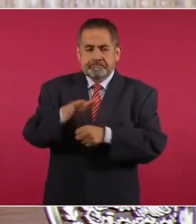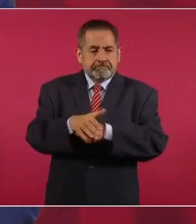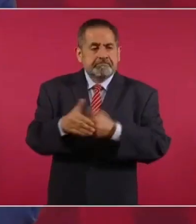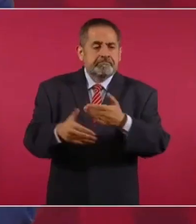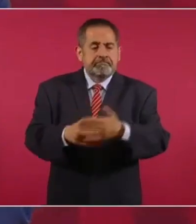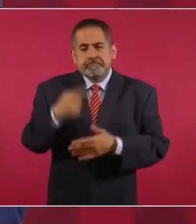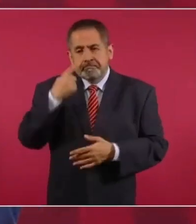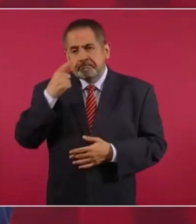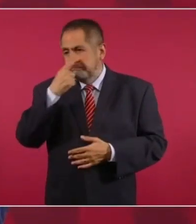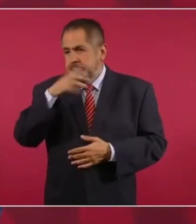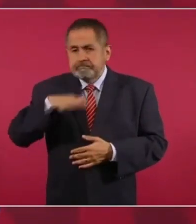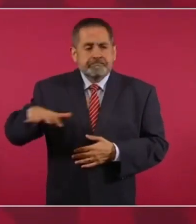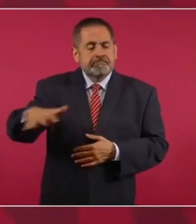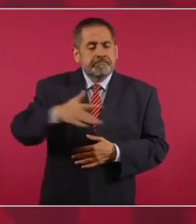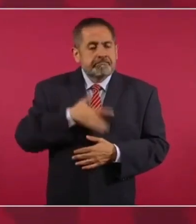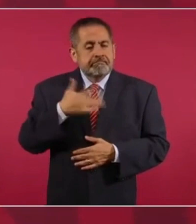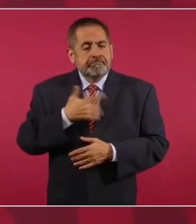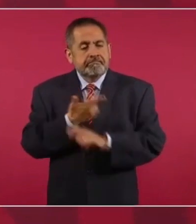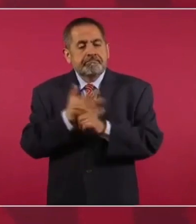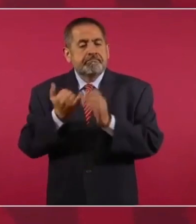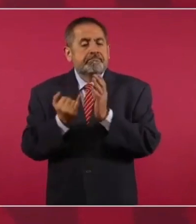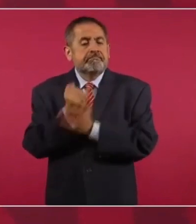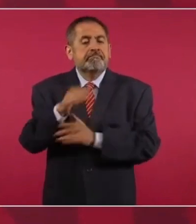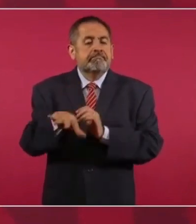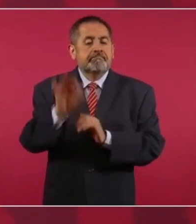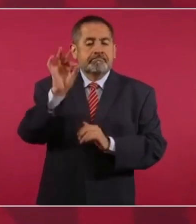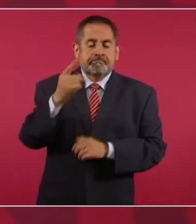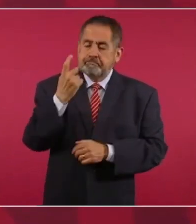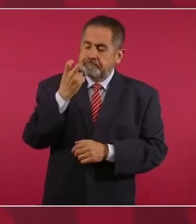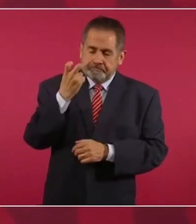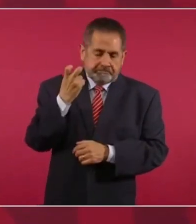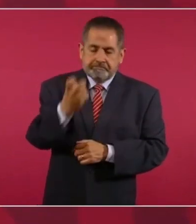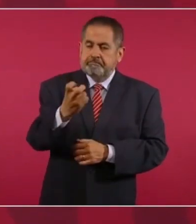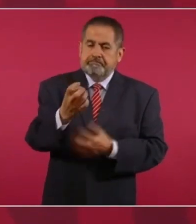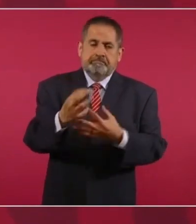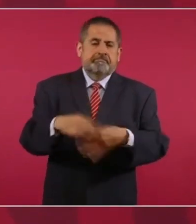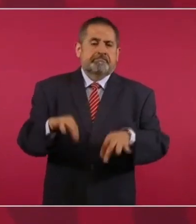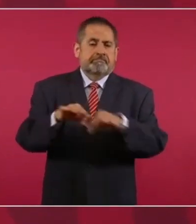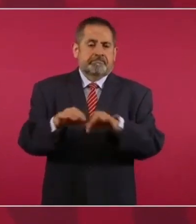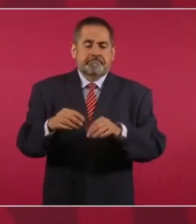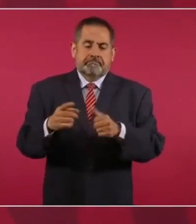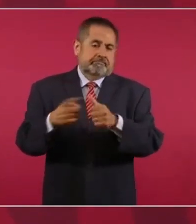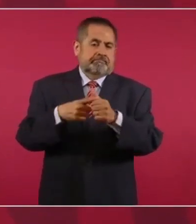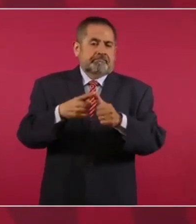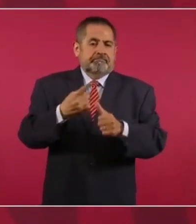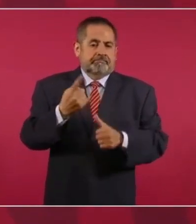la que predomina. Eso es muy importante.